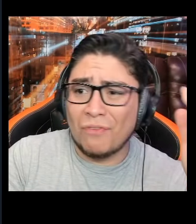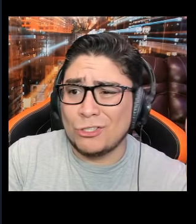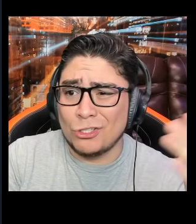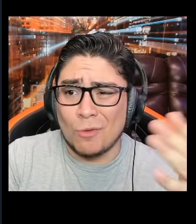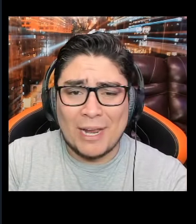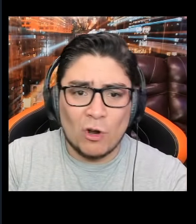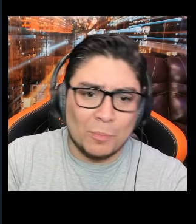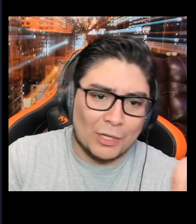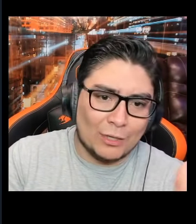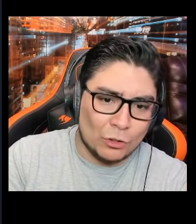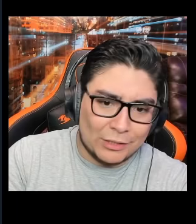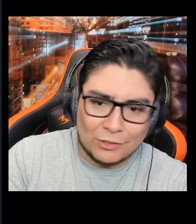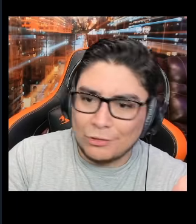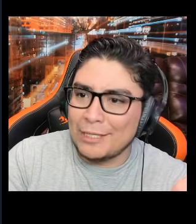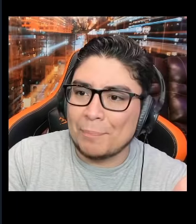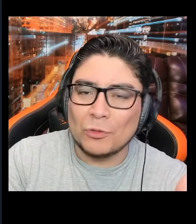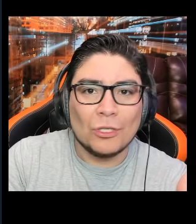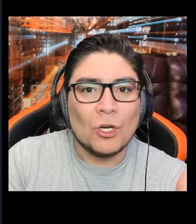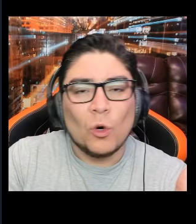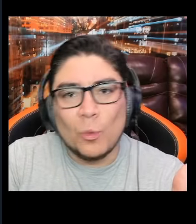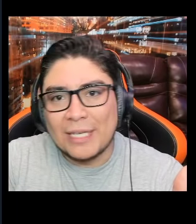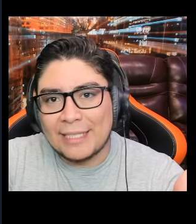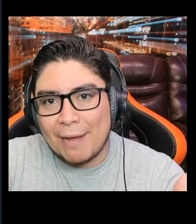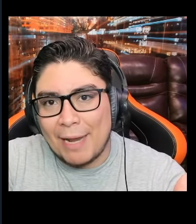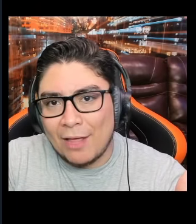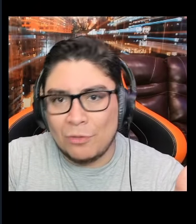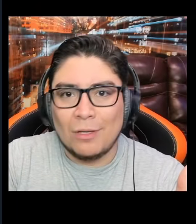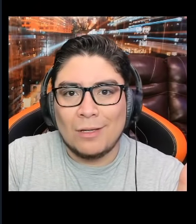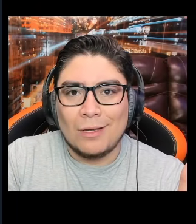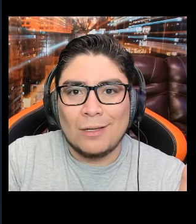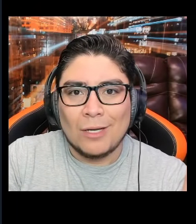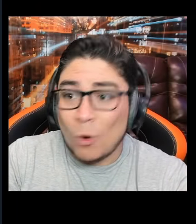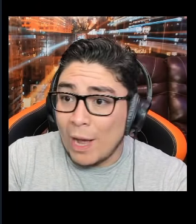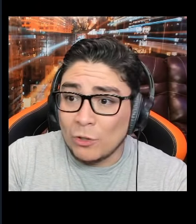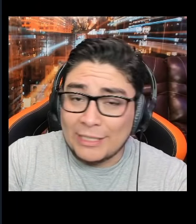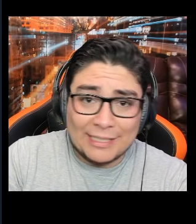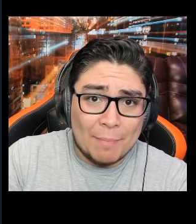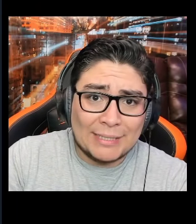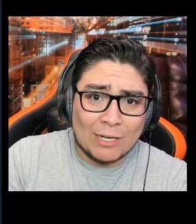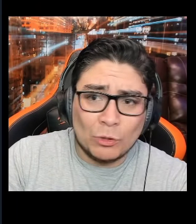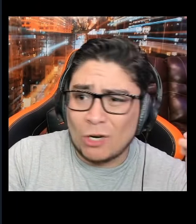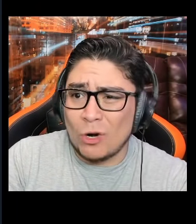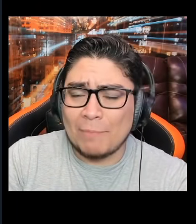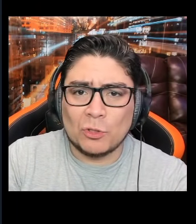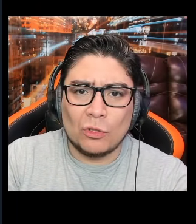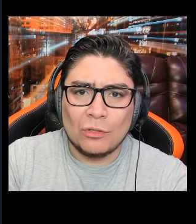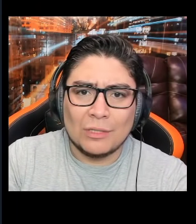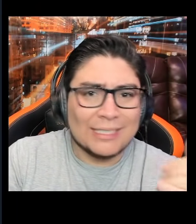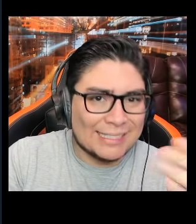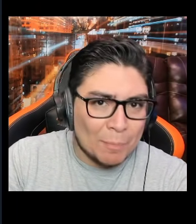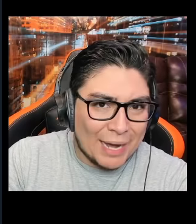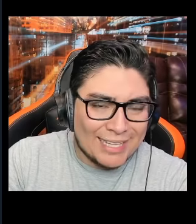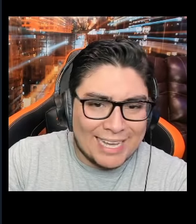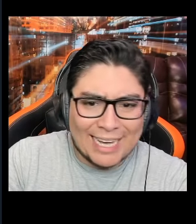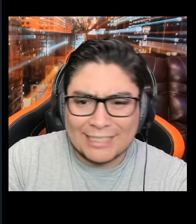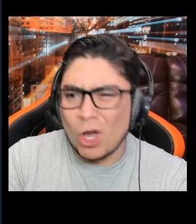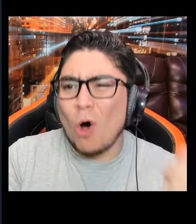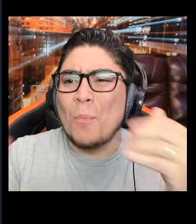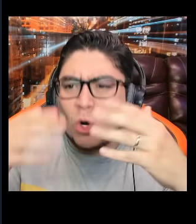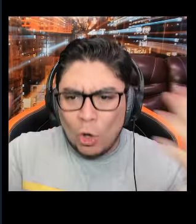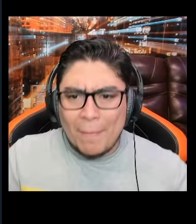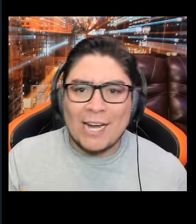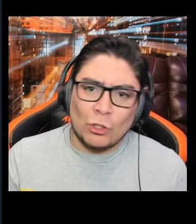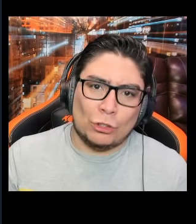número de infecciones o menor porque todos estos tipos hubiesen hablado cuando el sistema de salud se colapsó desde hace un par de décadas